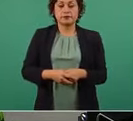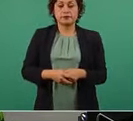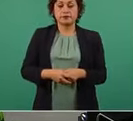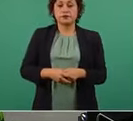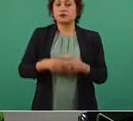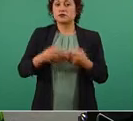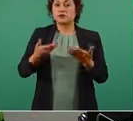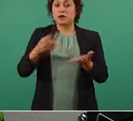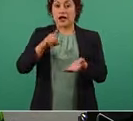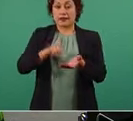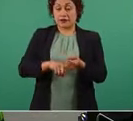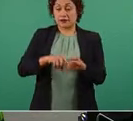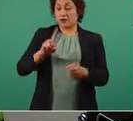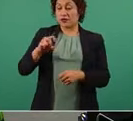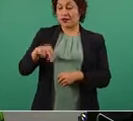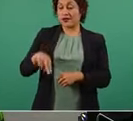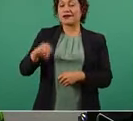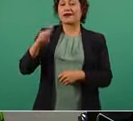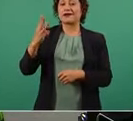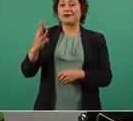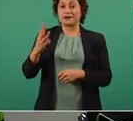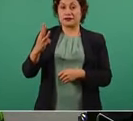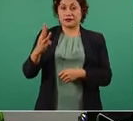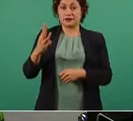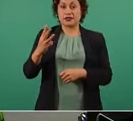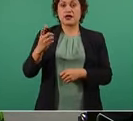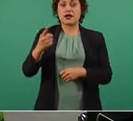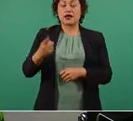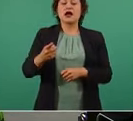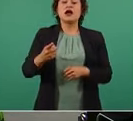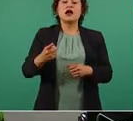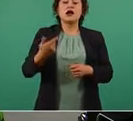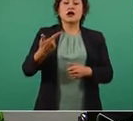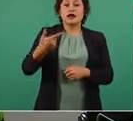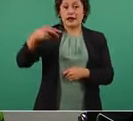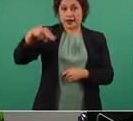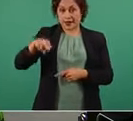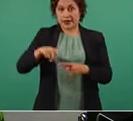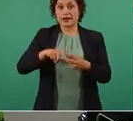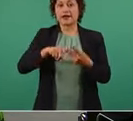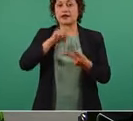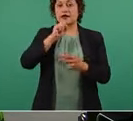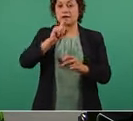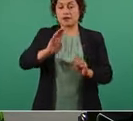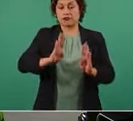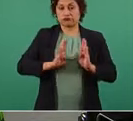del plan DN3, plan Marina y plan de la Guardia Nacional para la atención a desastres,